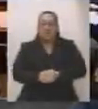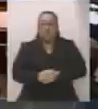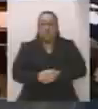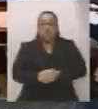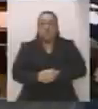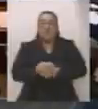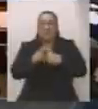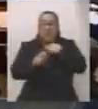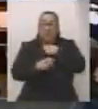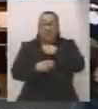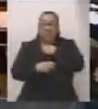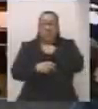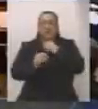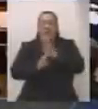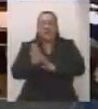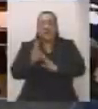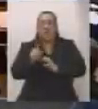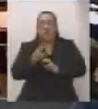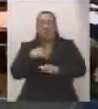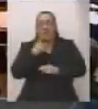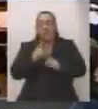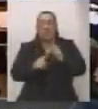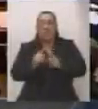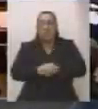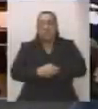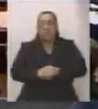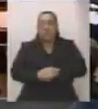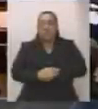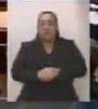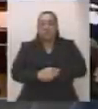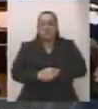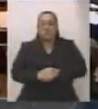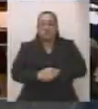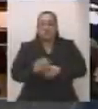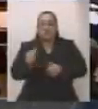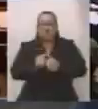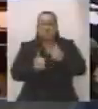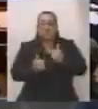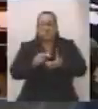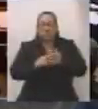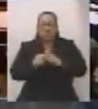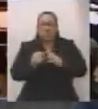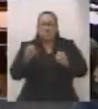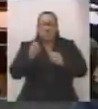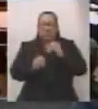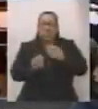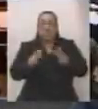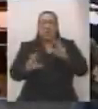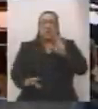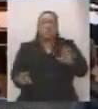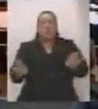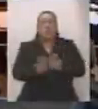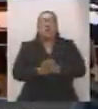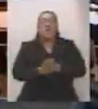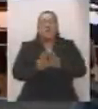vías de desarrollo. Quizás esa sea una de los motivos por los cuales precisamente las brechas de desigualdad